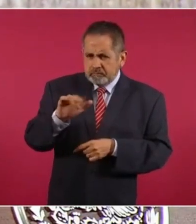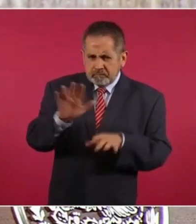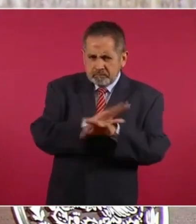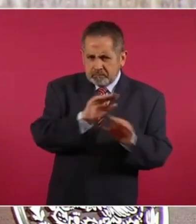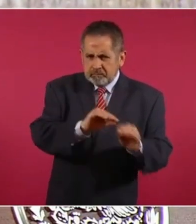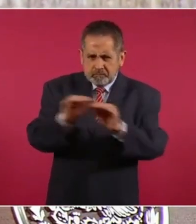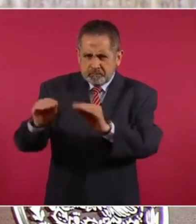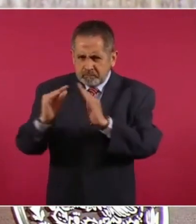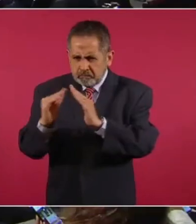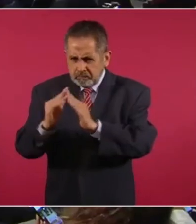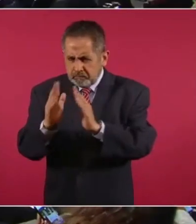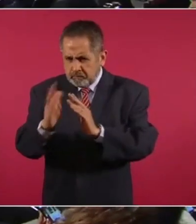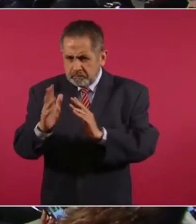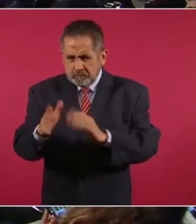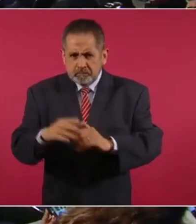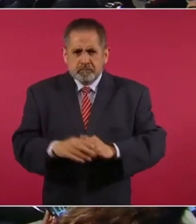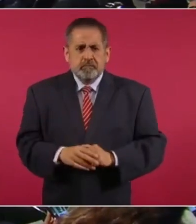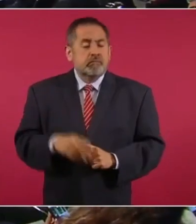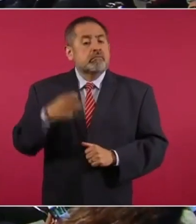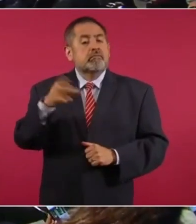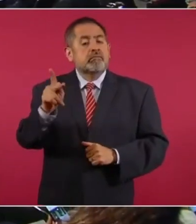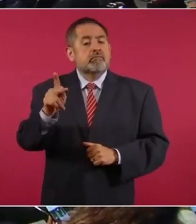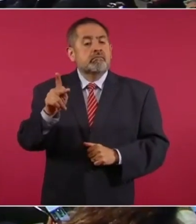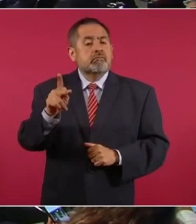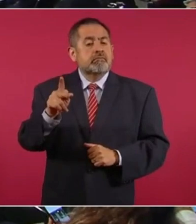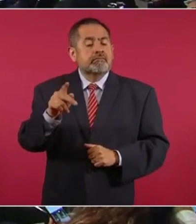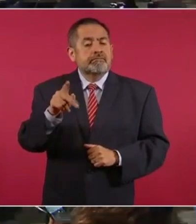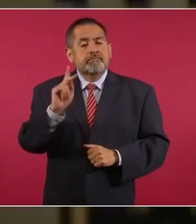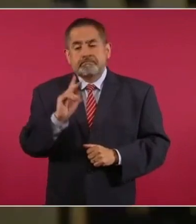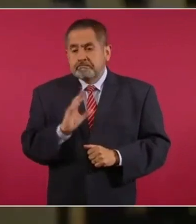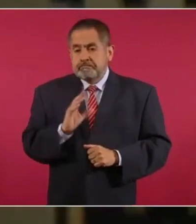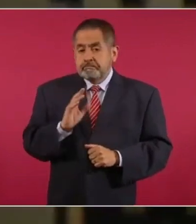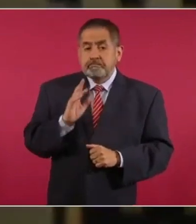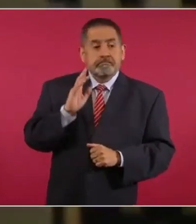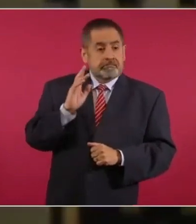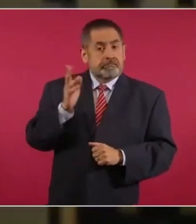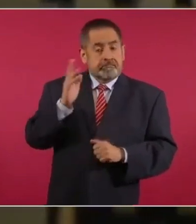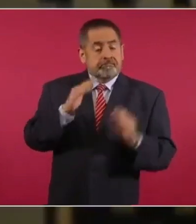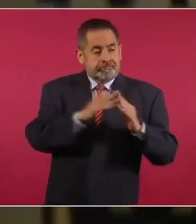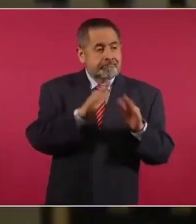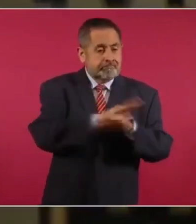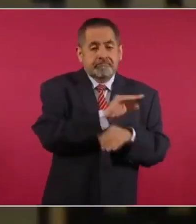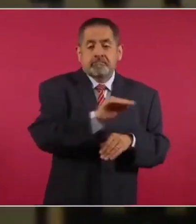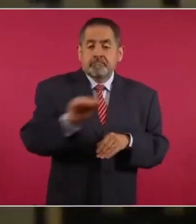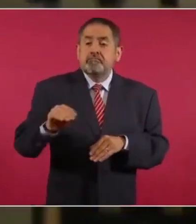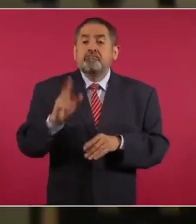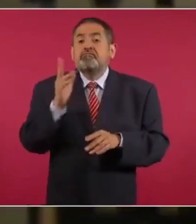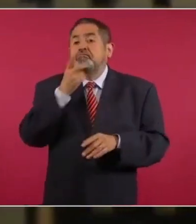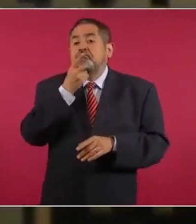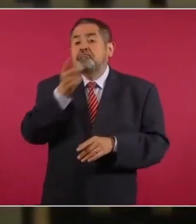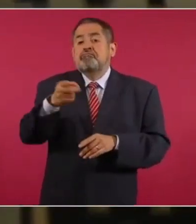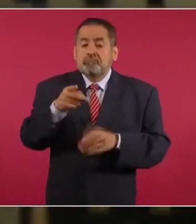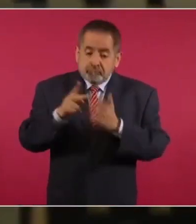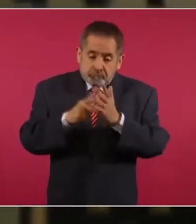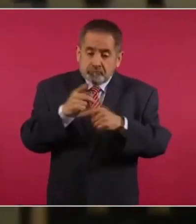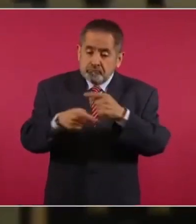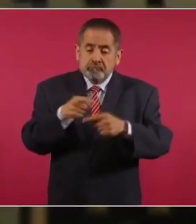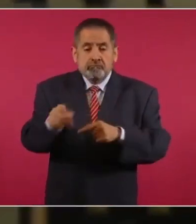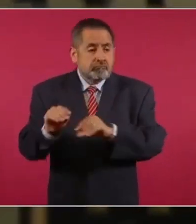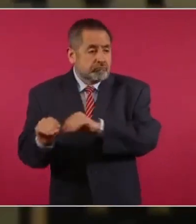¿no? Sí, sin embargo, se le ha comentado que él tenía que volver a